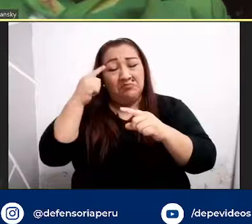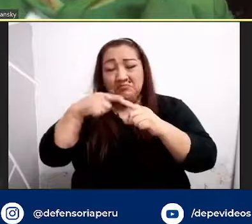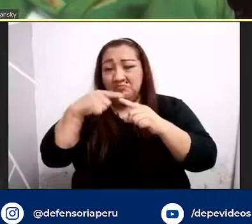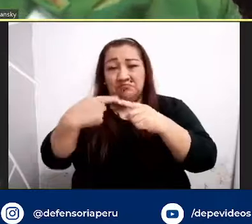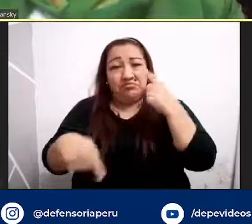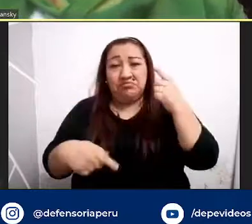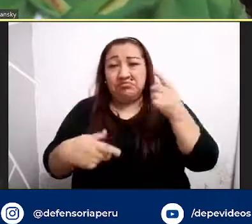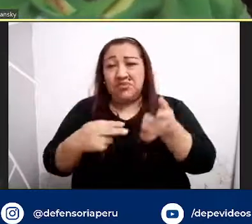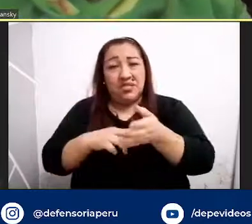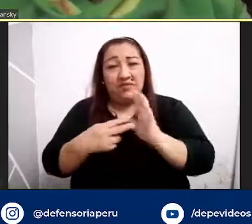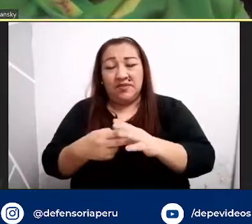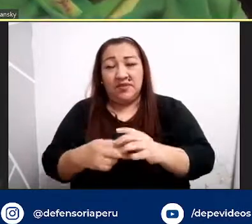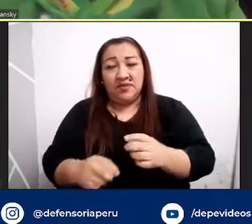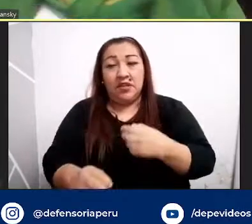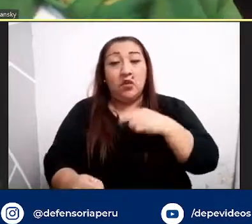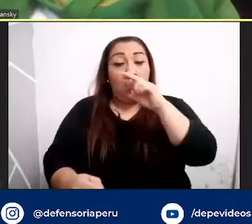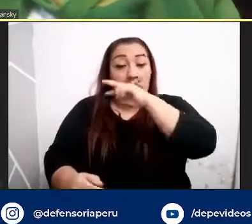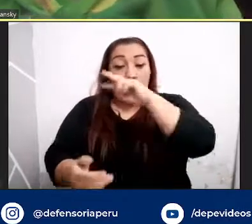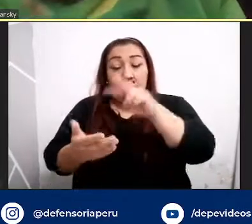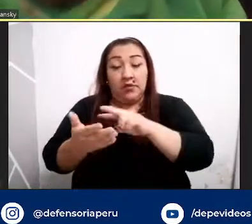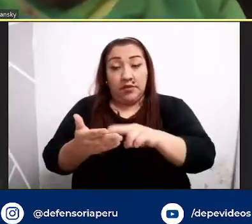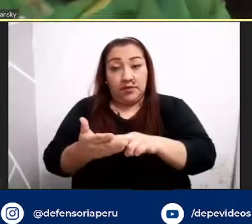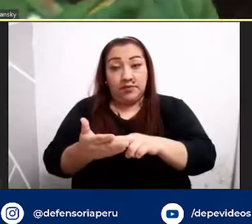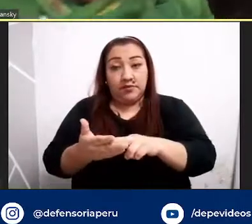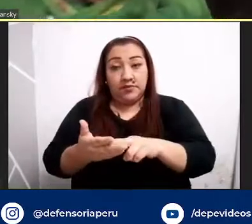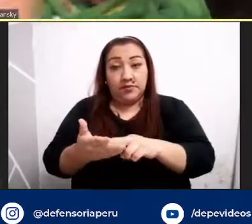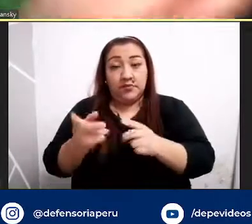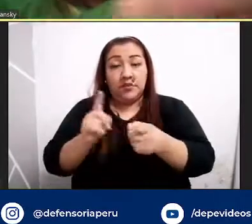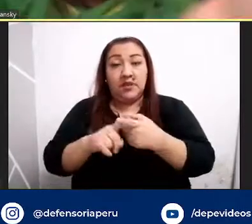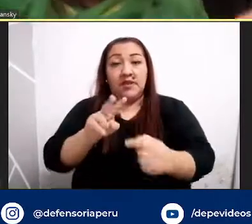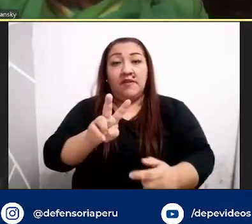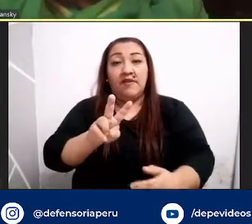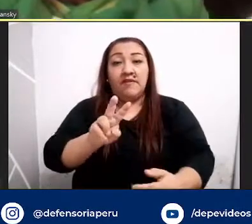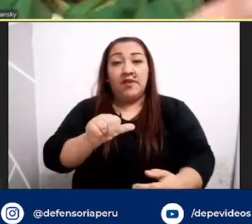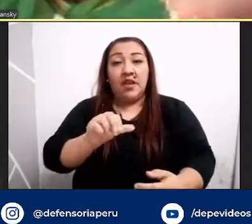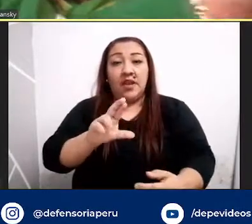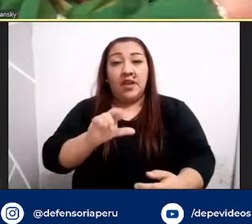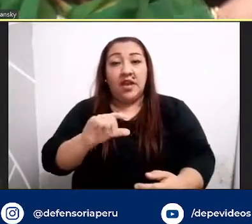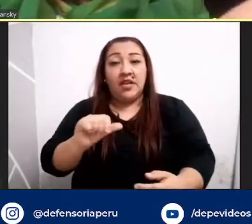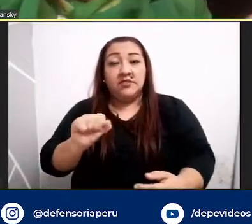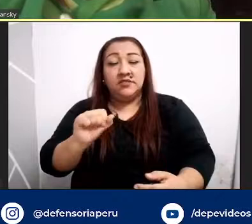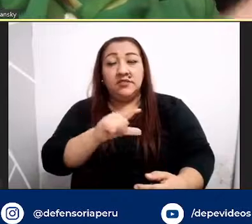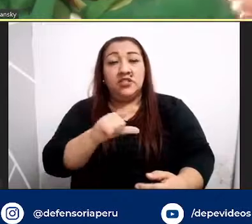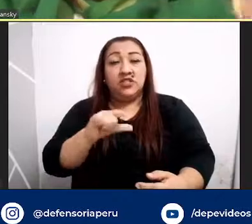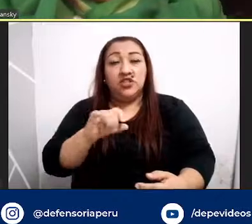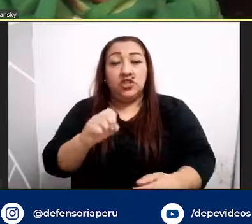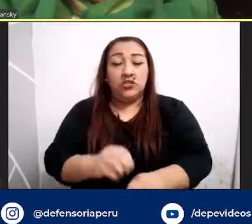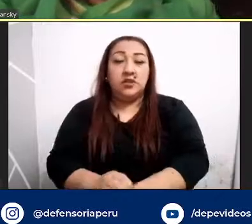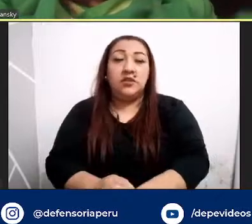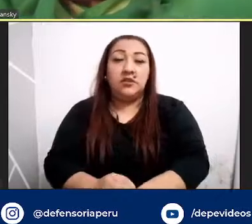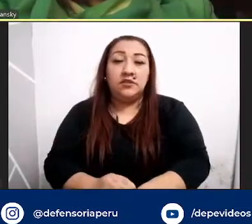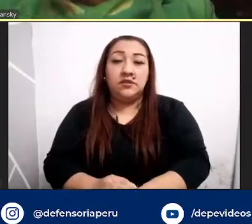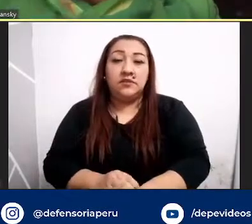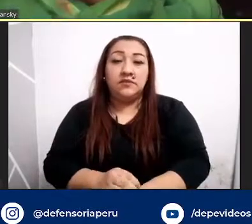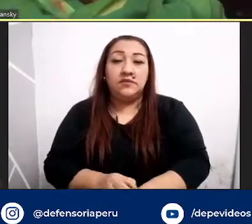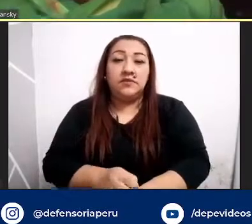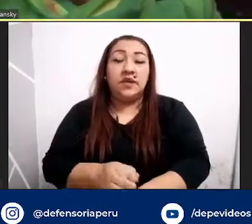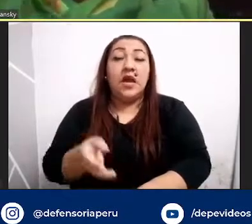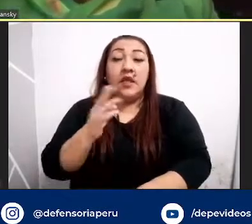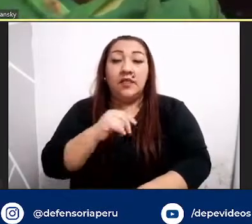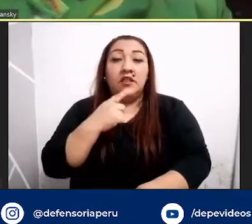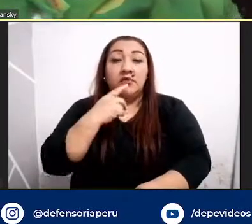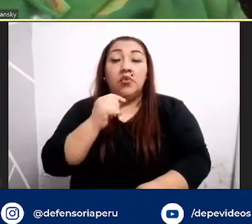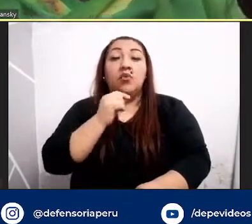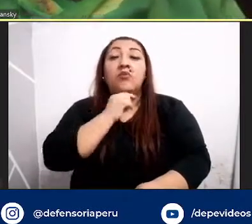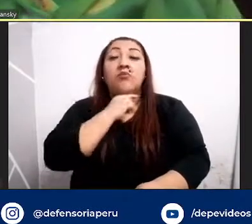Para siempre. Estaba leyendo que hasta Vargas Llosa está el otro día confesando que hubo un cura, etcétera,